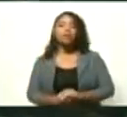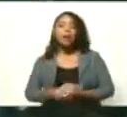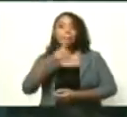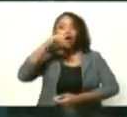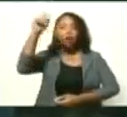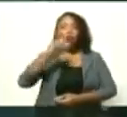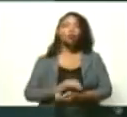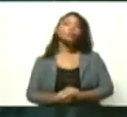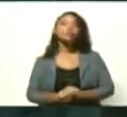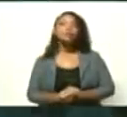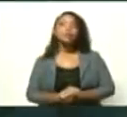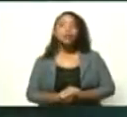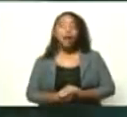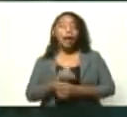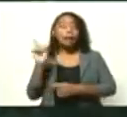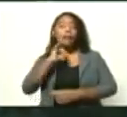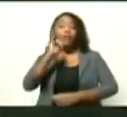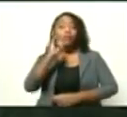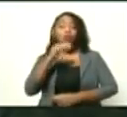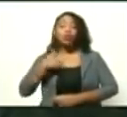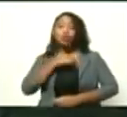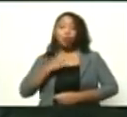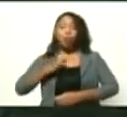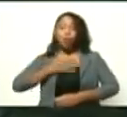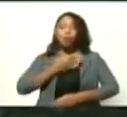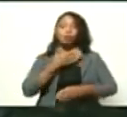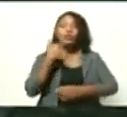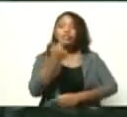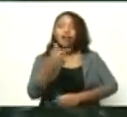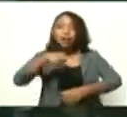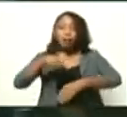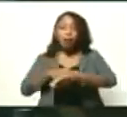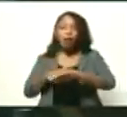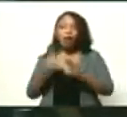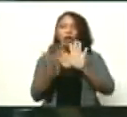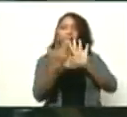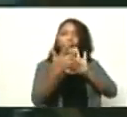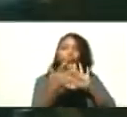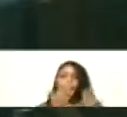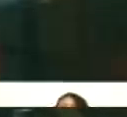Nicolás Maduro Moros. Es parte de la información que nosotros podemos aportar a esta hora y con ella retornamos el contacto.